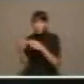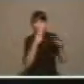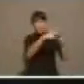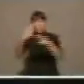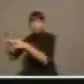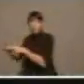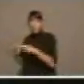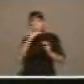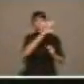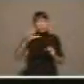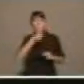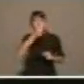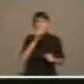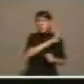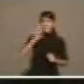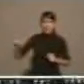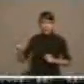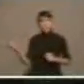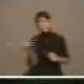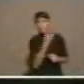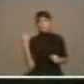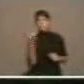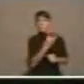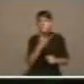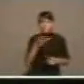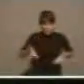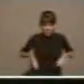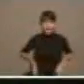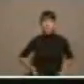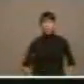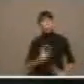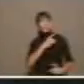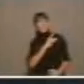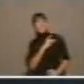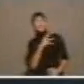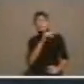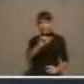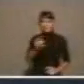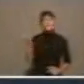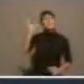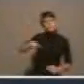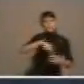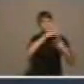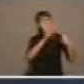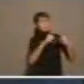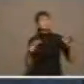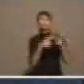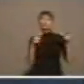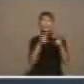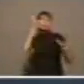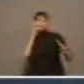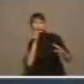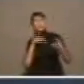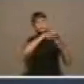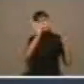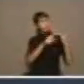partidos, coalición PSOE y PP. Aquí está el hijo del sindicalista, hay algún socio del Club